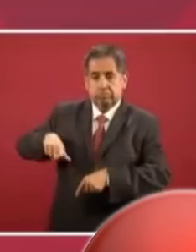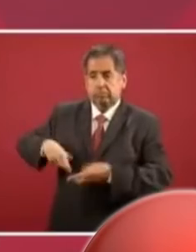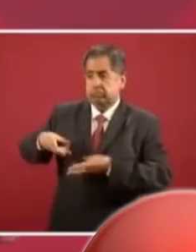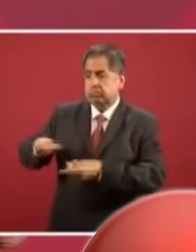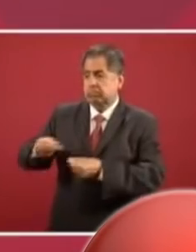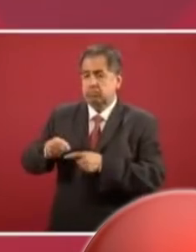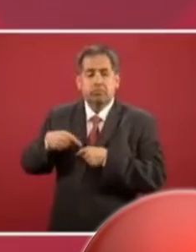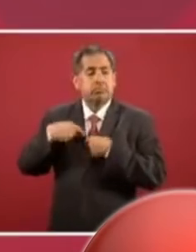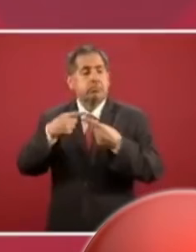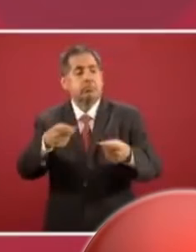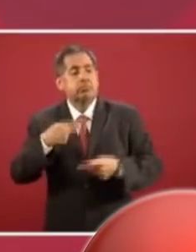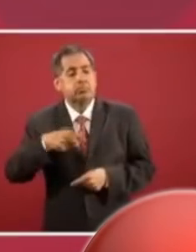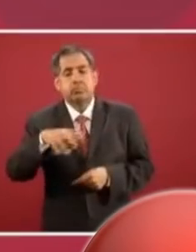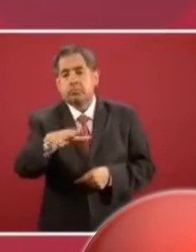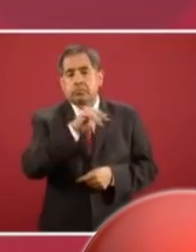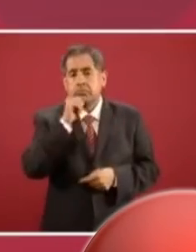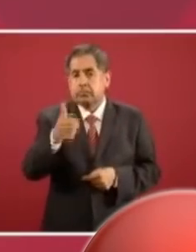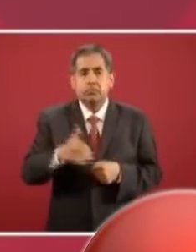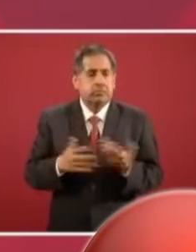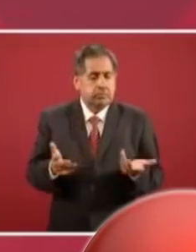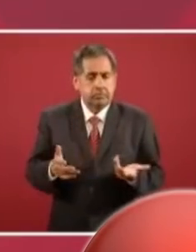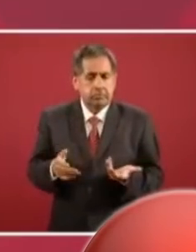no le llega a la gente.